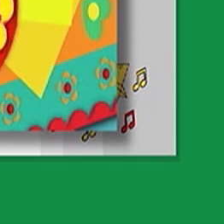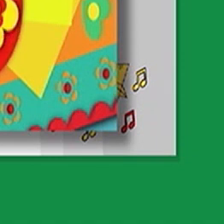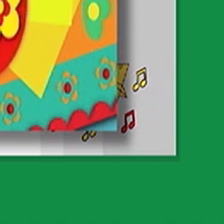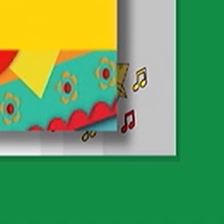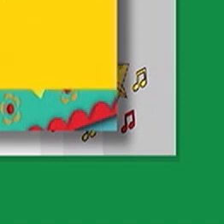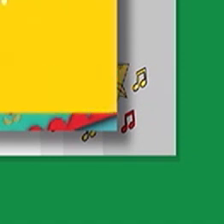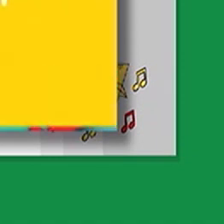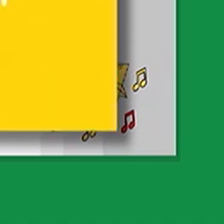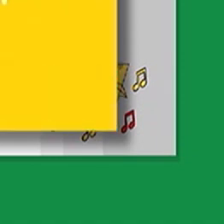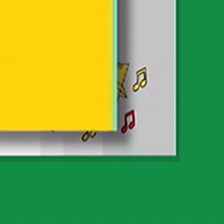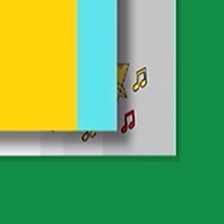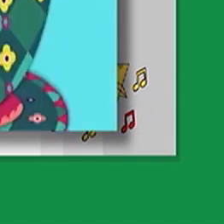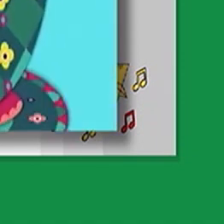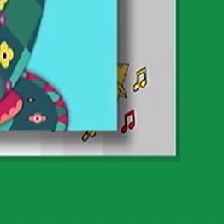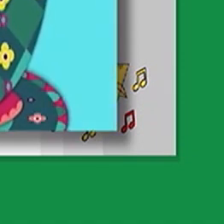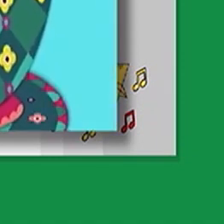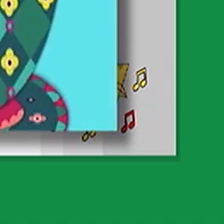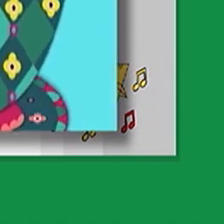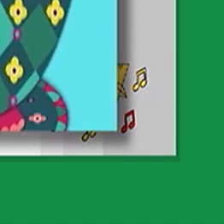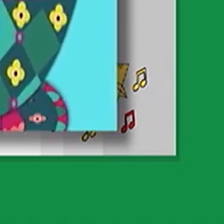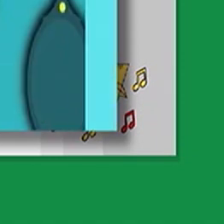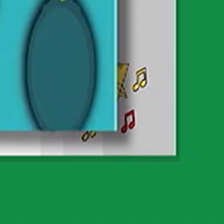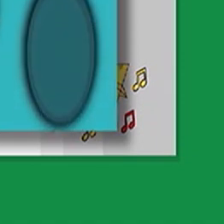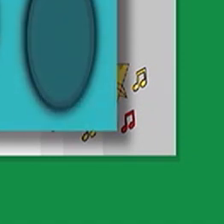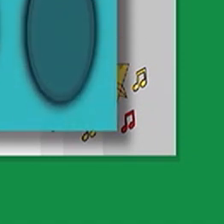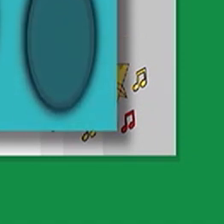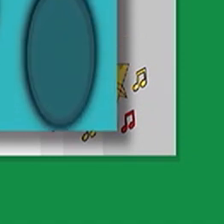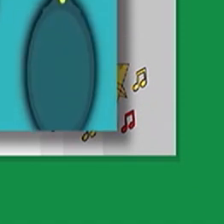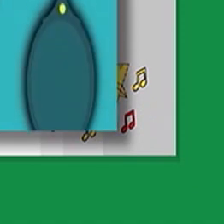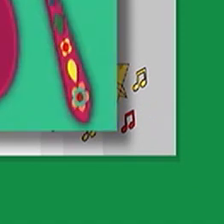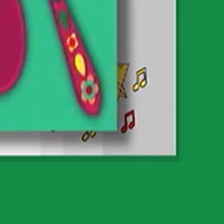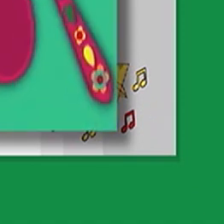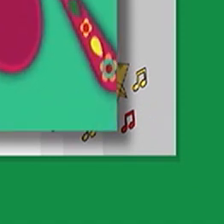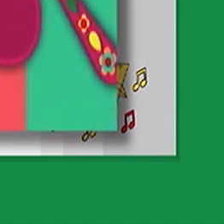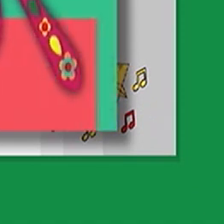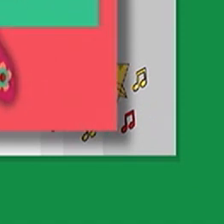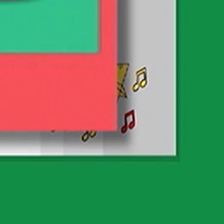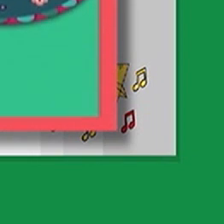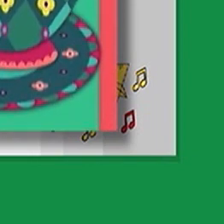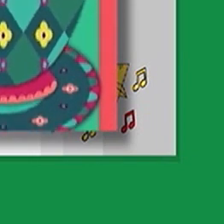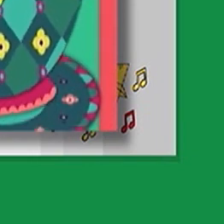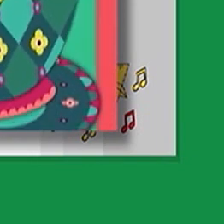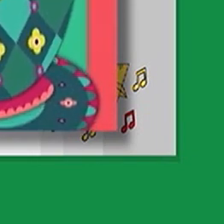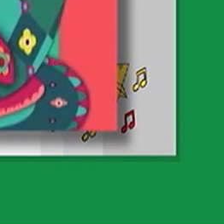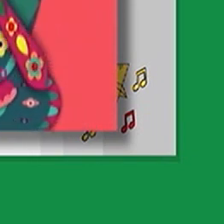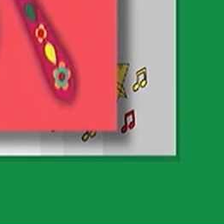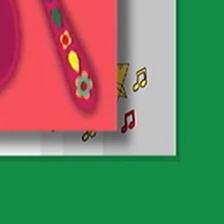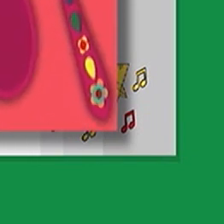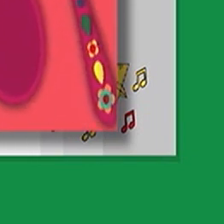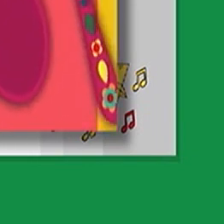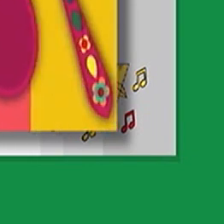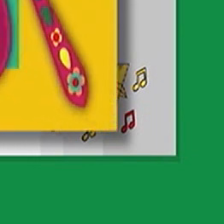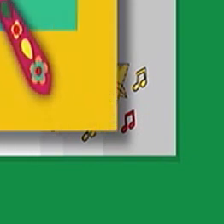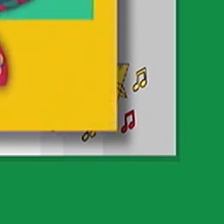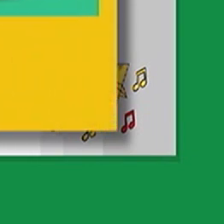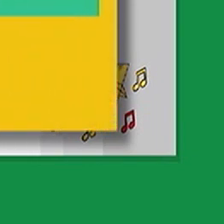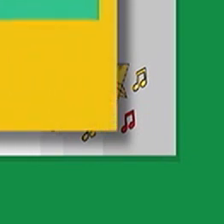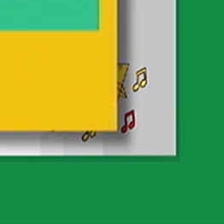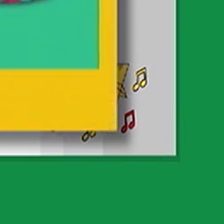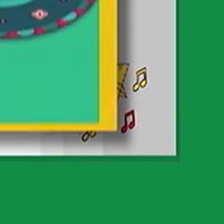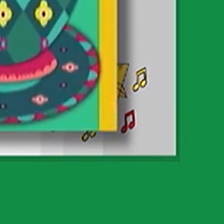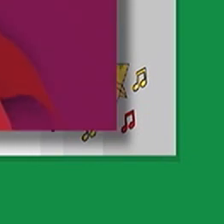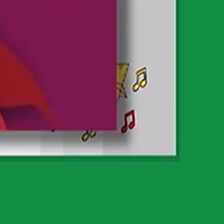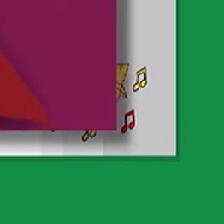aquí. Hay una mesita y un vaso de té y una cucharita para revolver. Tra la la la la la la la.